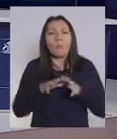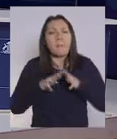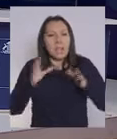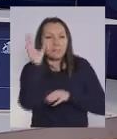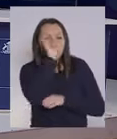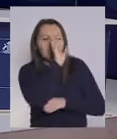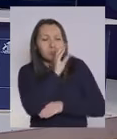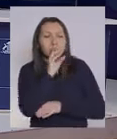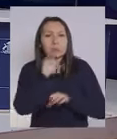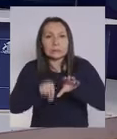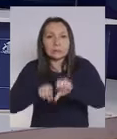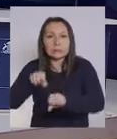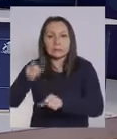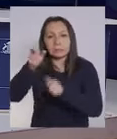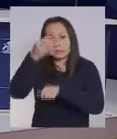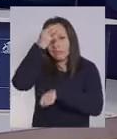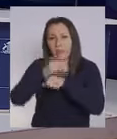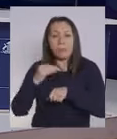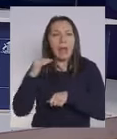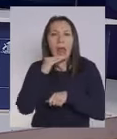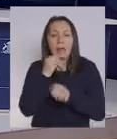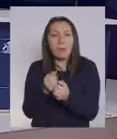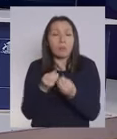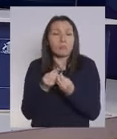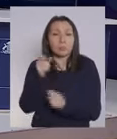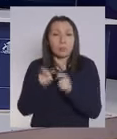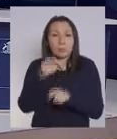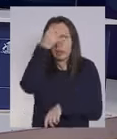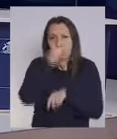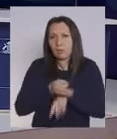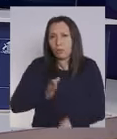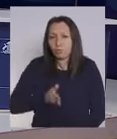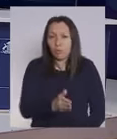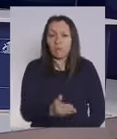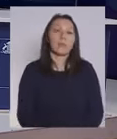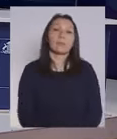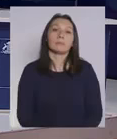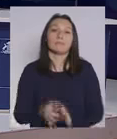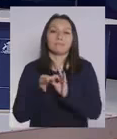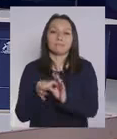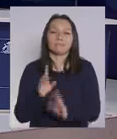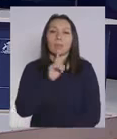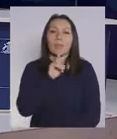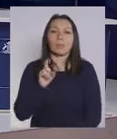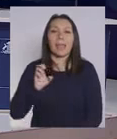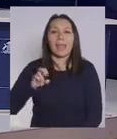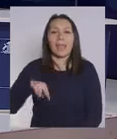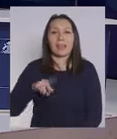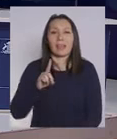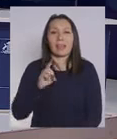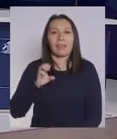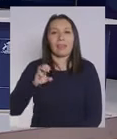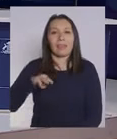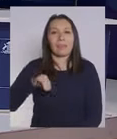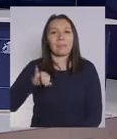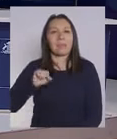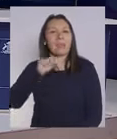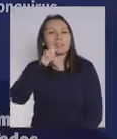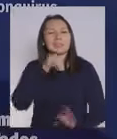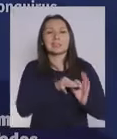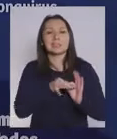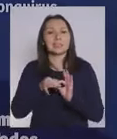trazabilidad y aislamiento para evitar esta alta carga de pacientes? Muchas gracias por la pregunta. Endemia significa